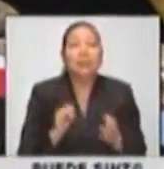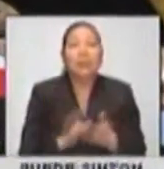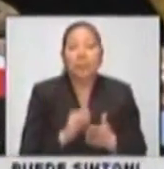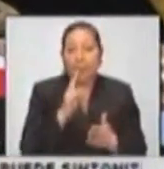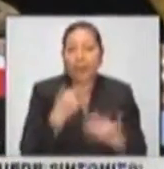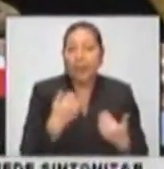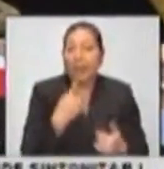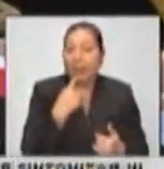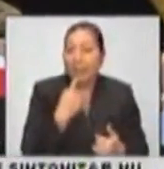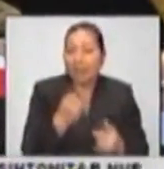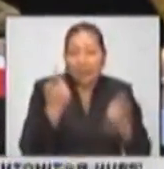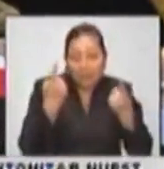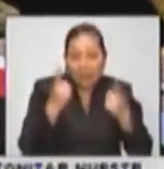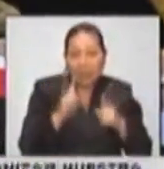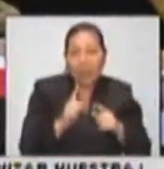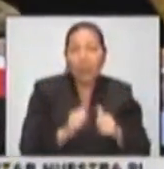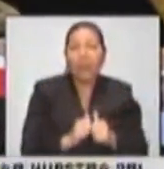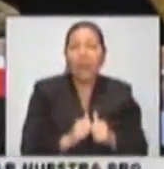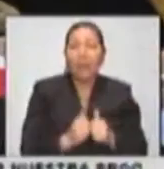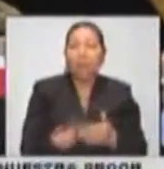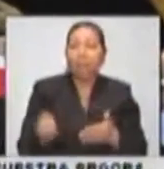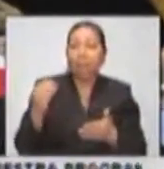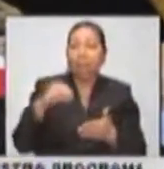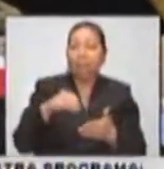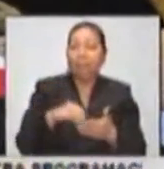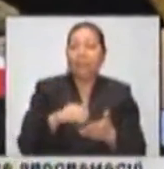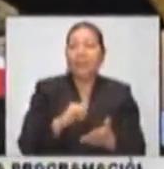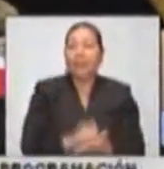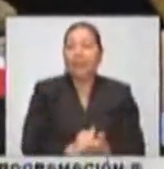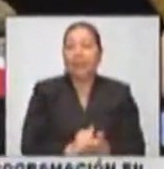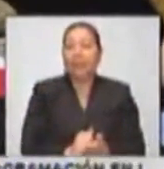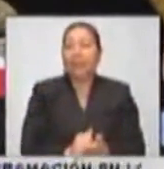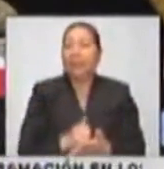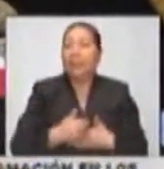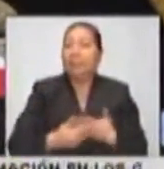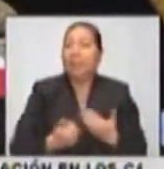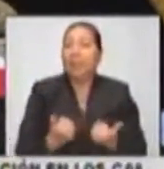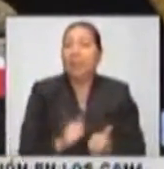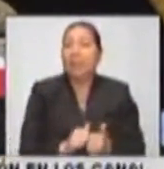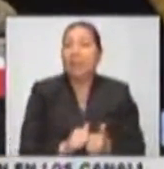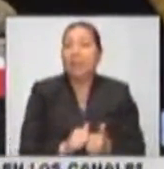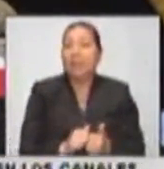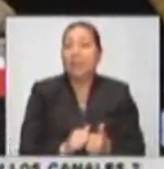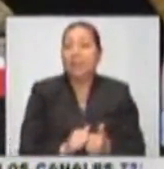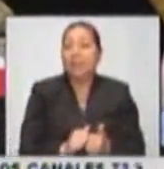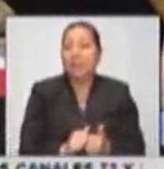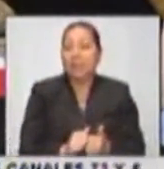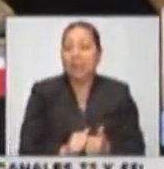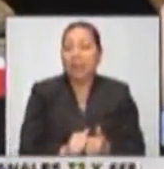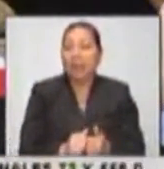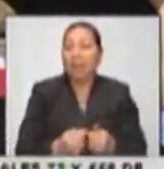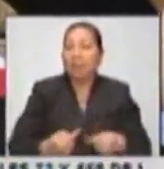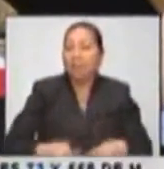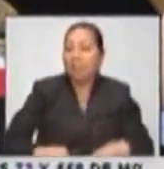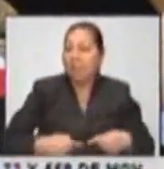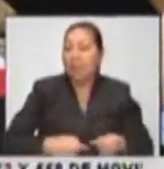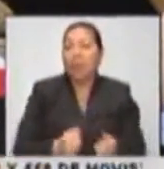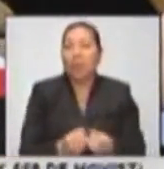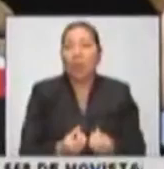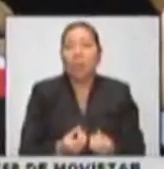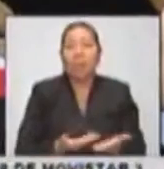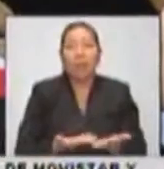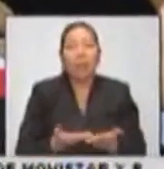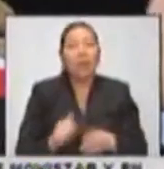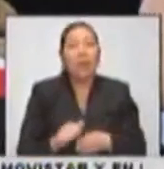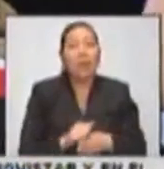ya dijo que sí está de acuerdo, que se adhiere, y lo que va a pasar ahora es que va a haber una especie como discusión de cómo lo aplicamos